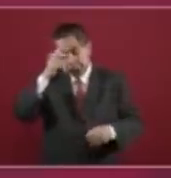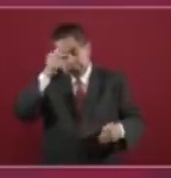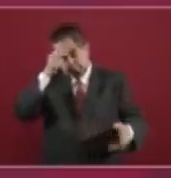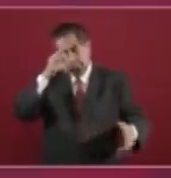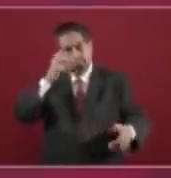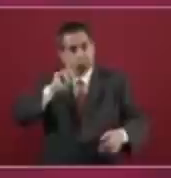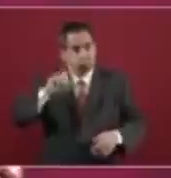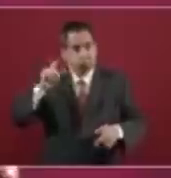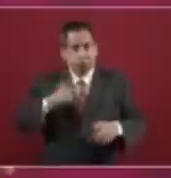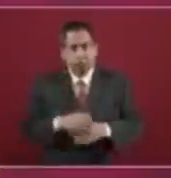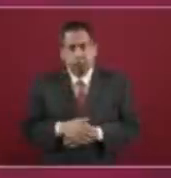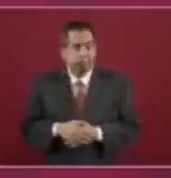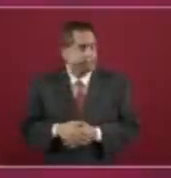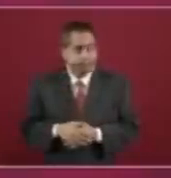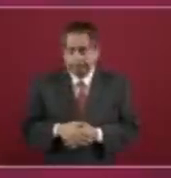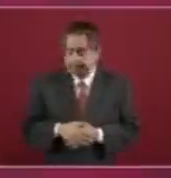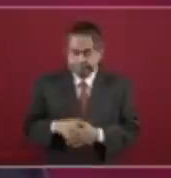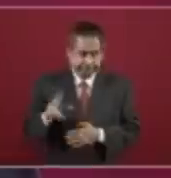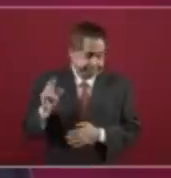Pues